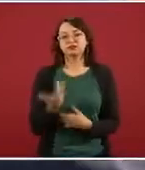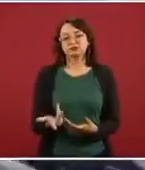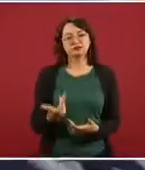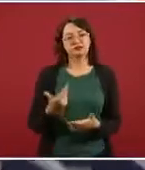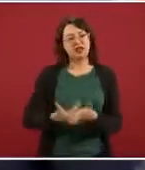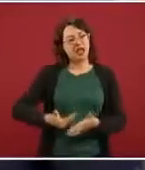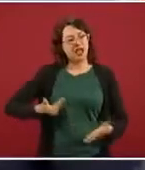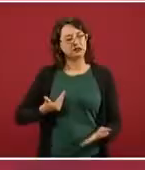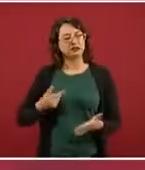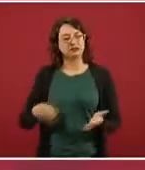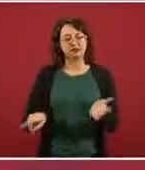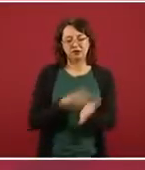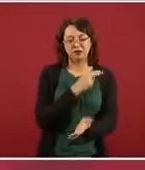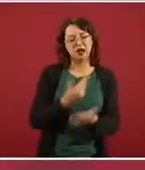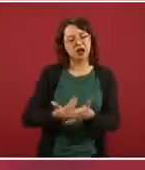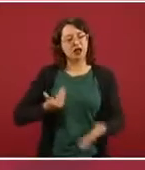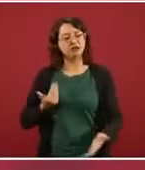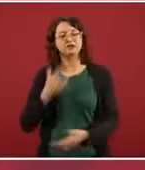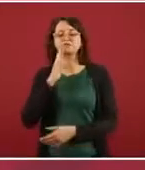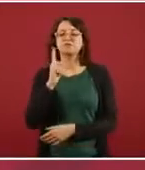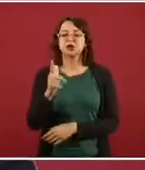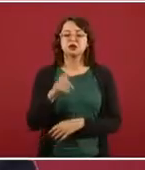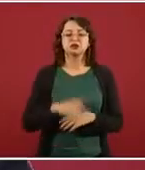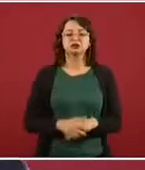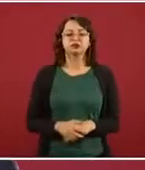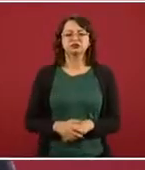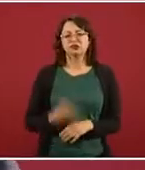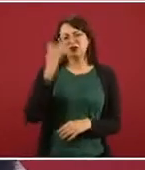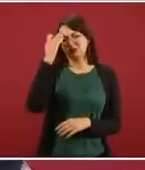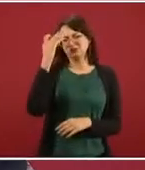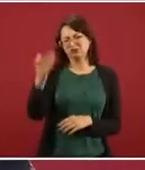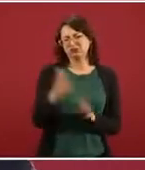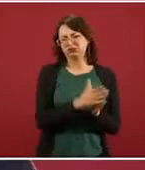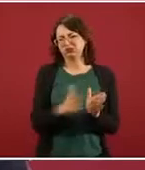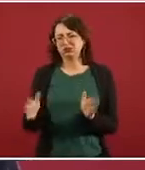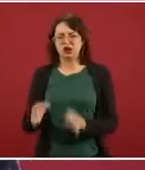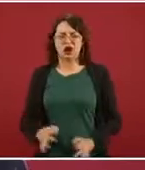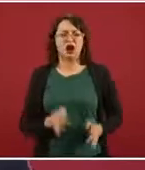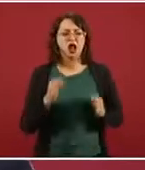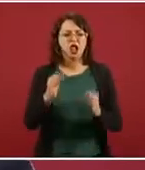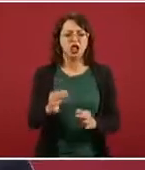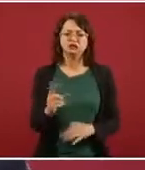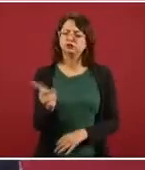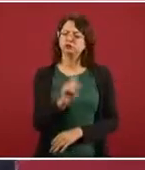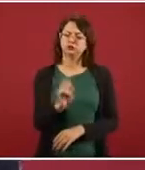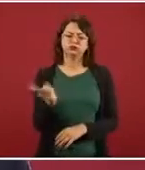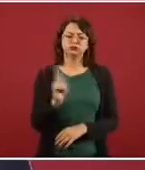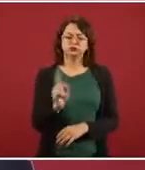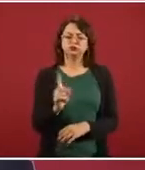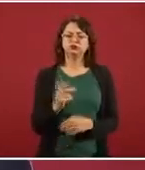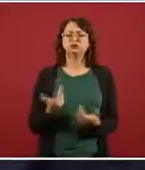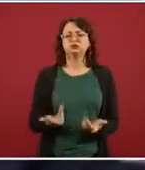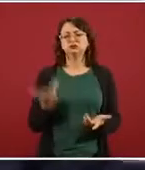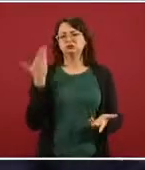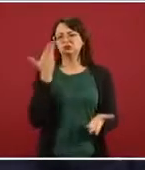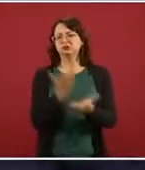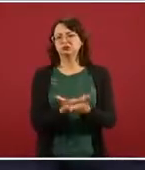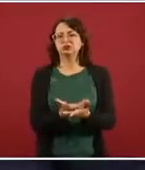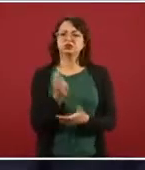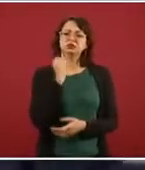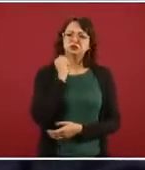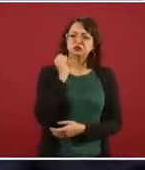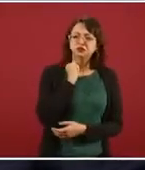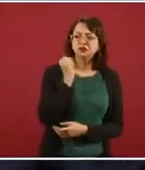es que antes de la firma, y no lleva mucho tiempo, no vamos a atrasar, porque le vamos a pedir a los